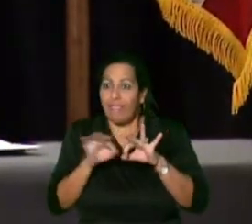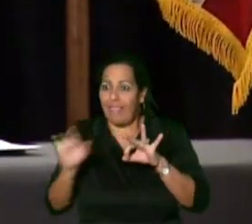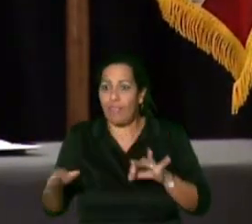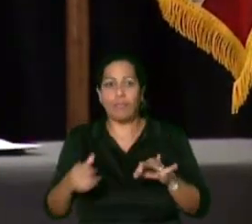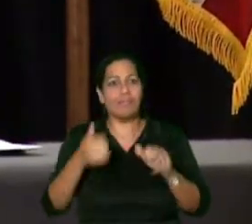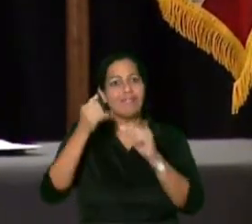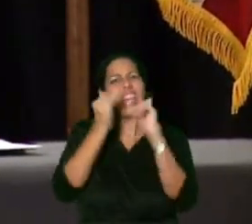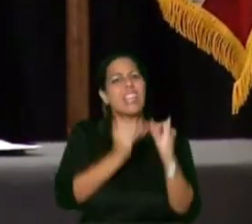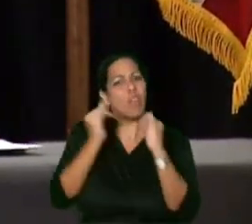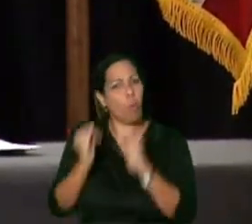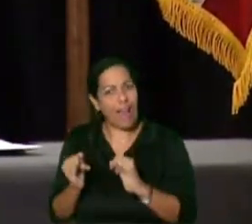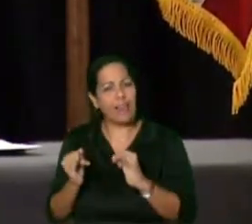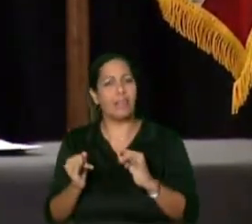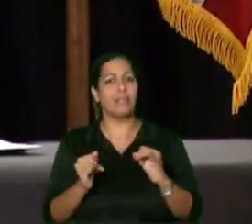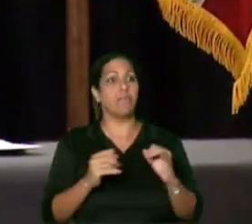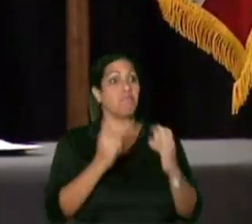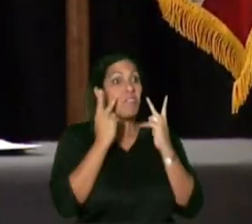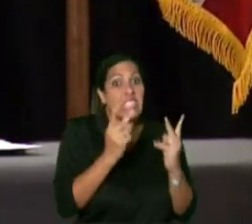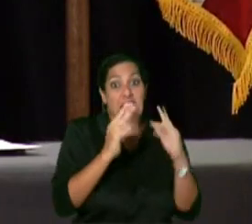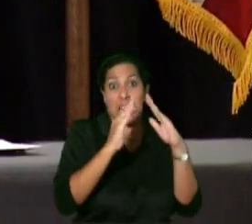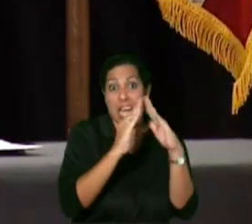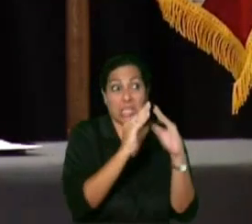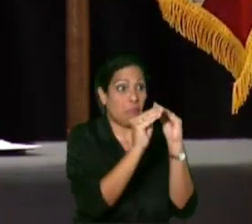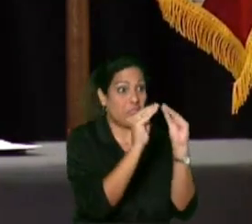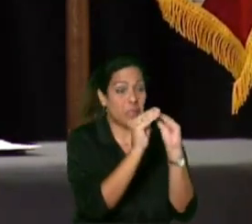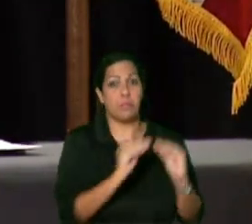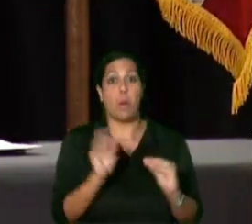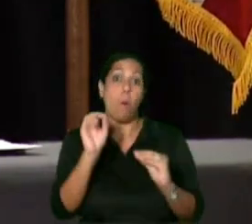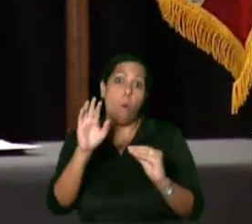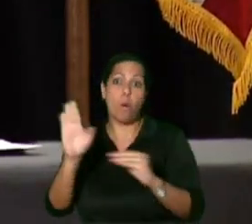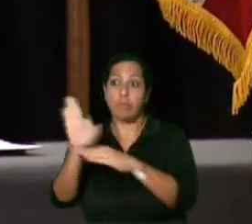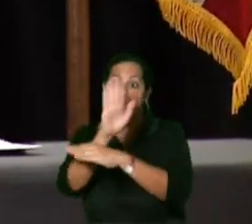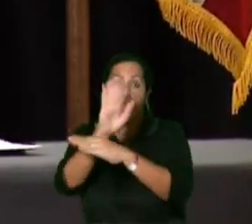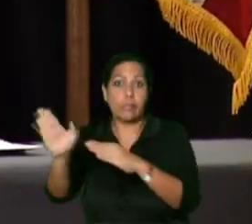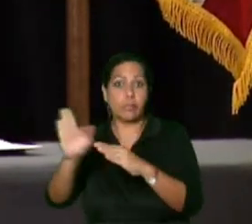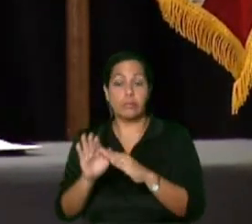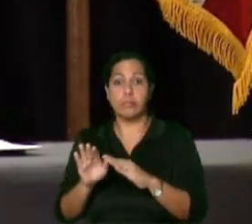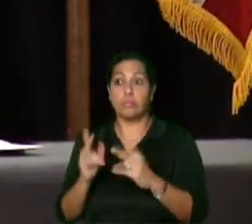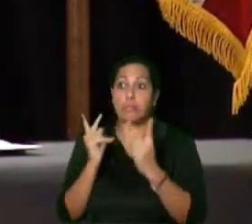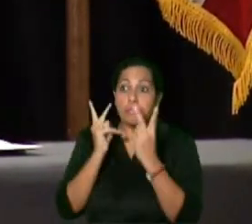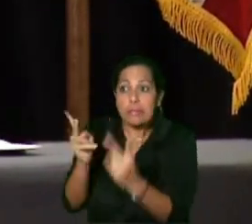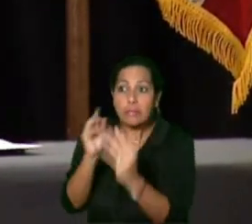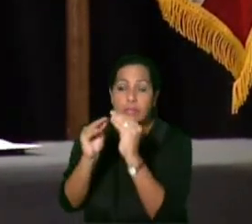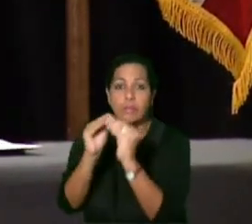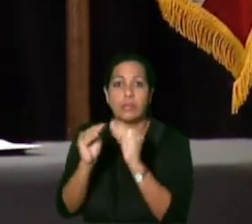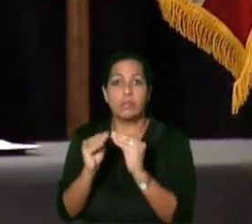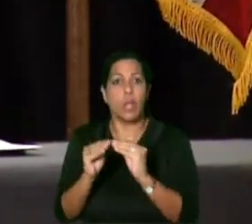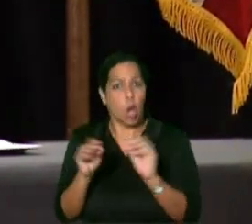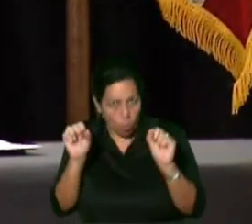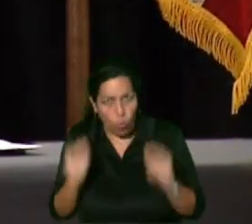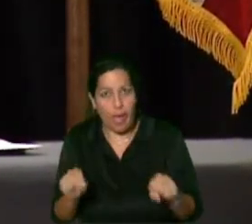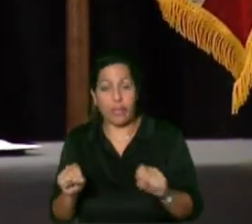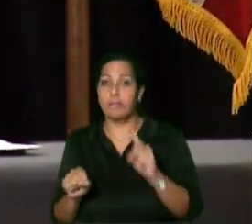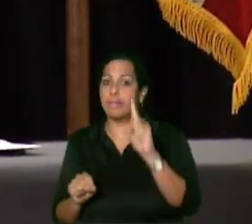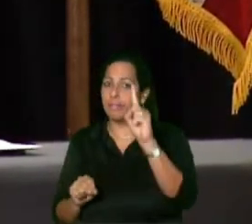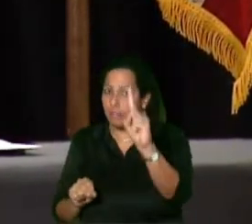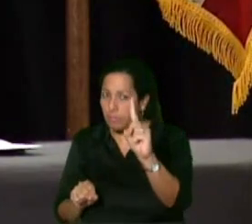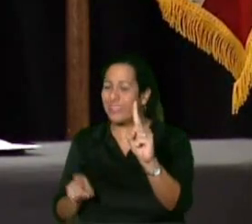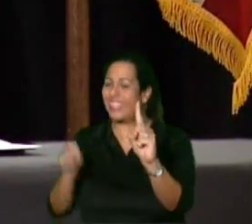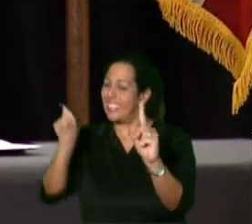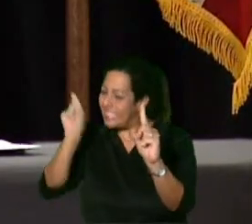prestados a nivel individual, residencial o comercial, podrán realizar la labor siempre y cuando